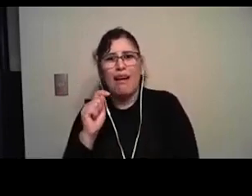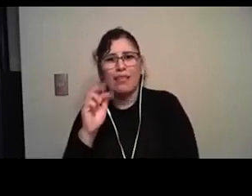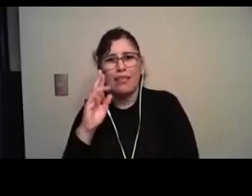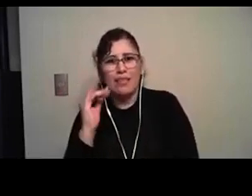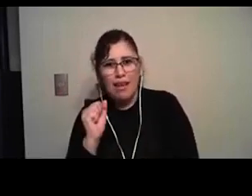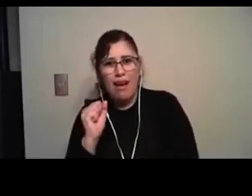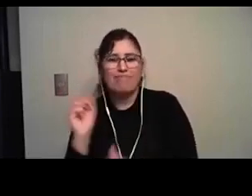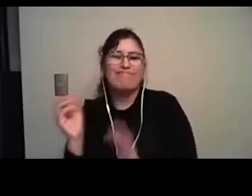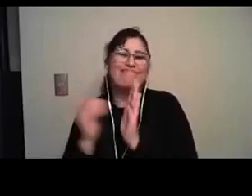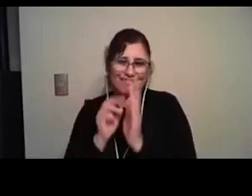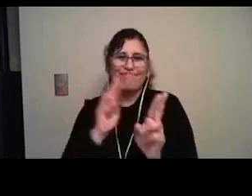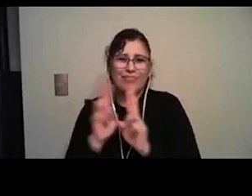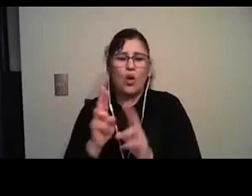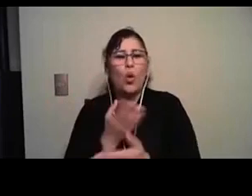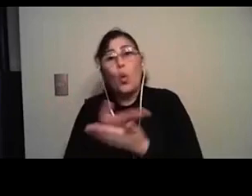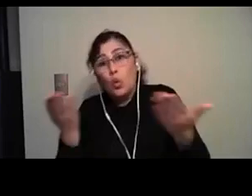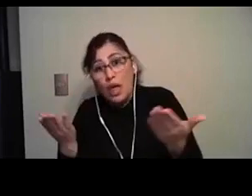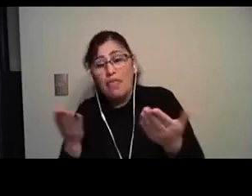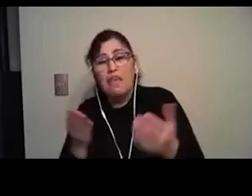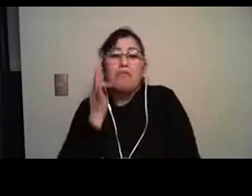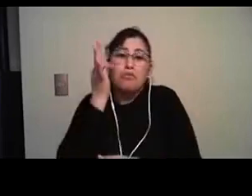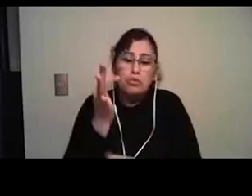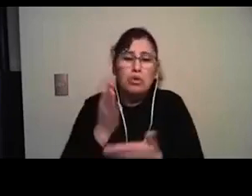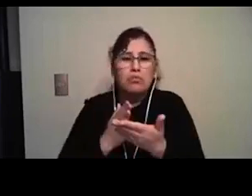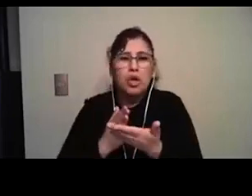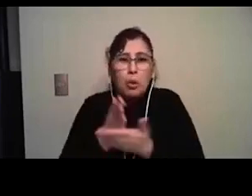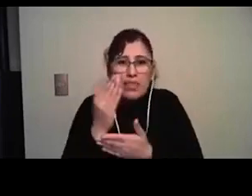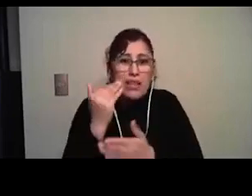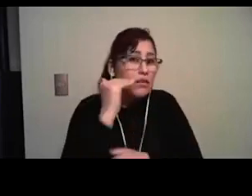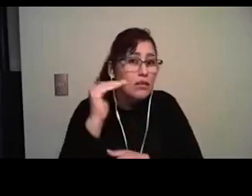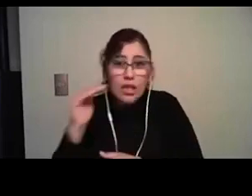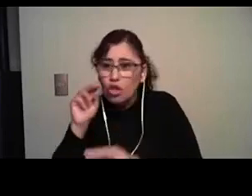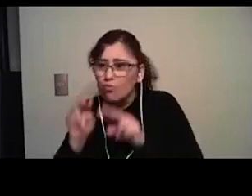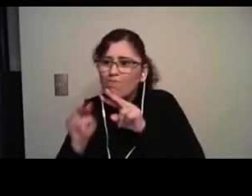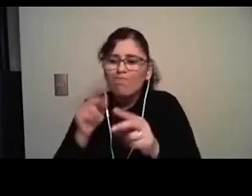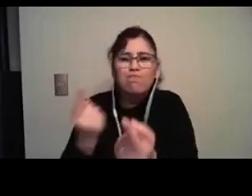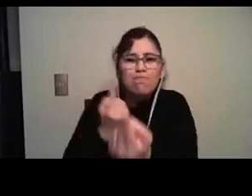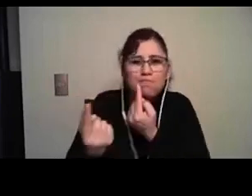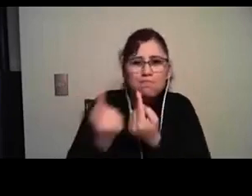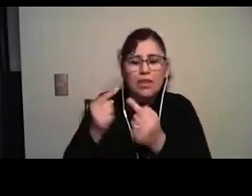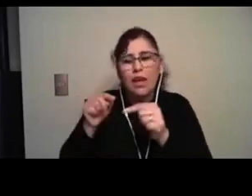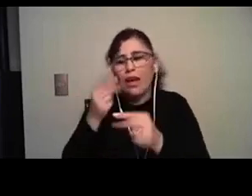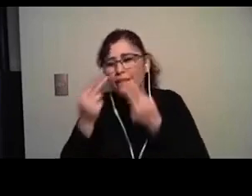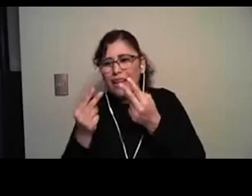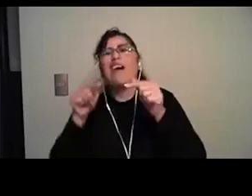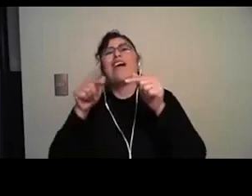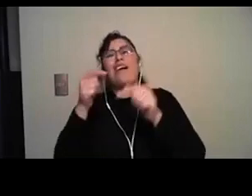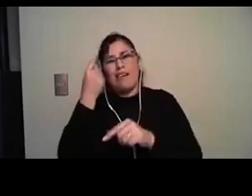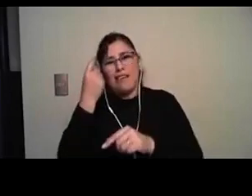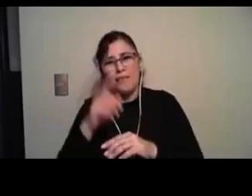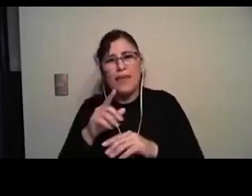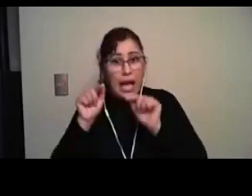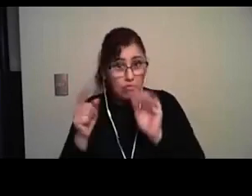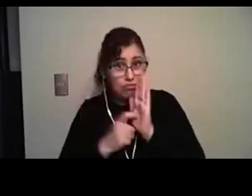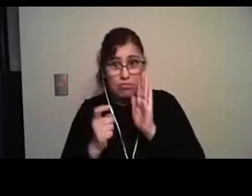Y que probablemente ustedes van a tener que estudiar cuando ya comiencen a ver niños, ¿no? Por ejemplo, con este tipo de condición que no es tan